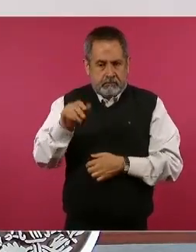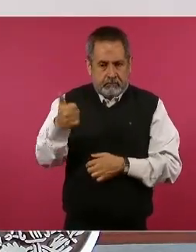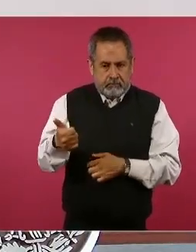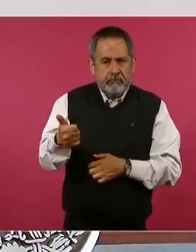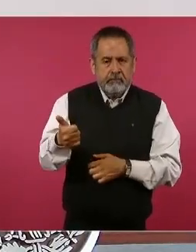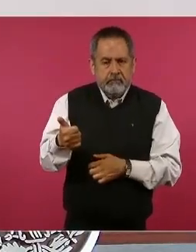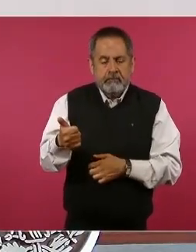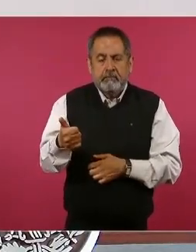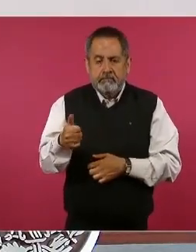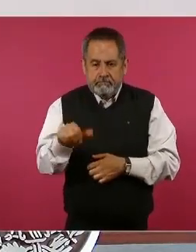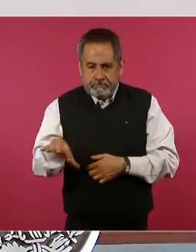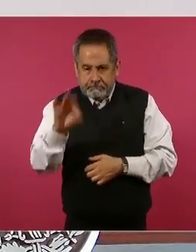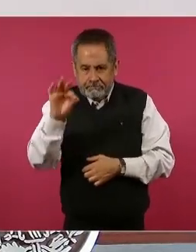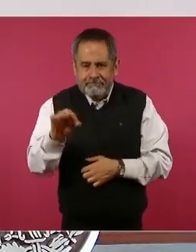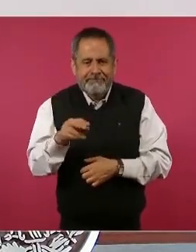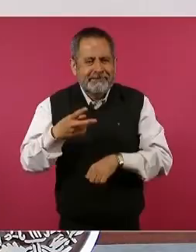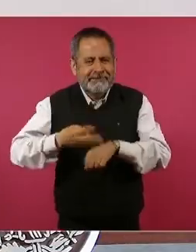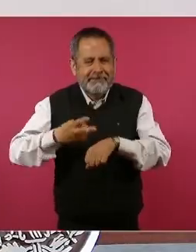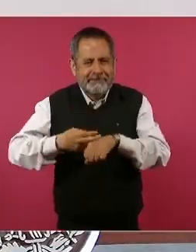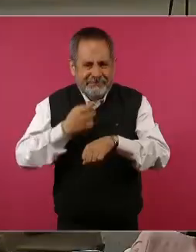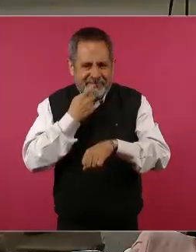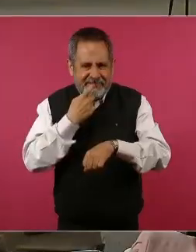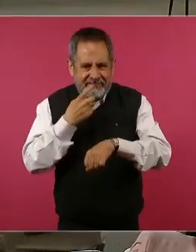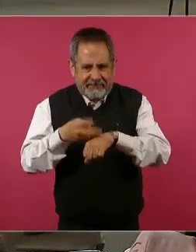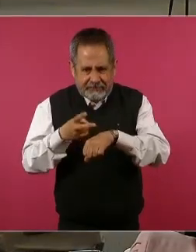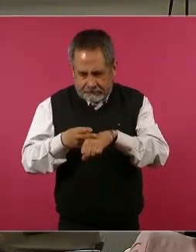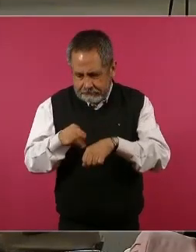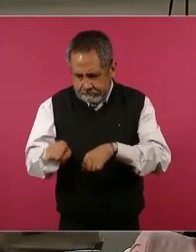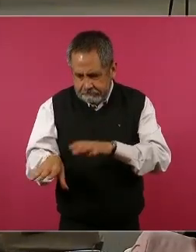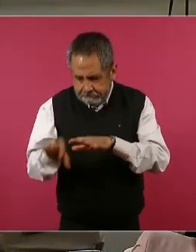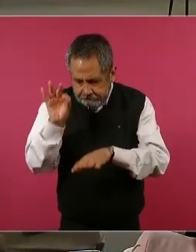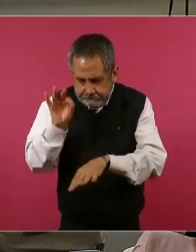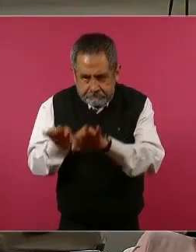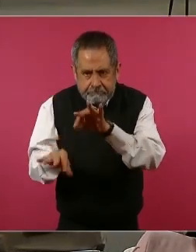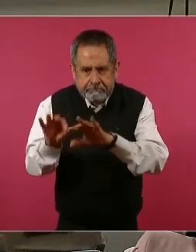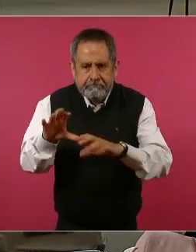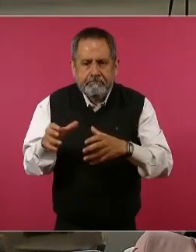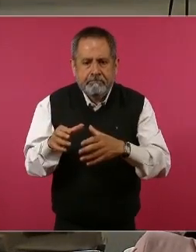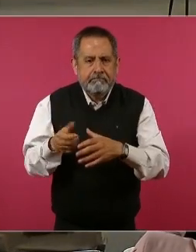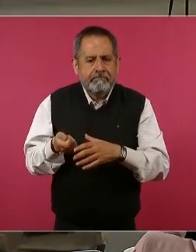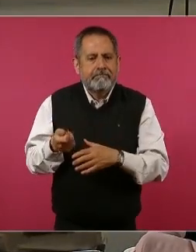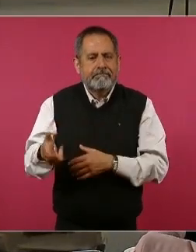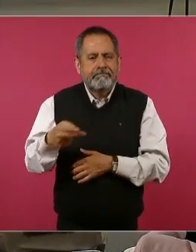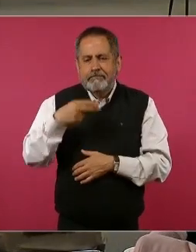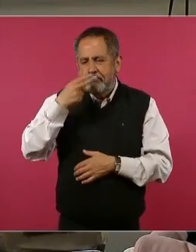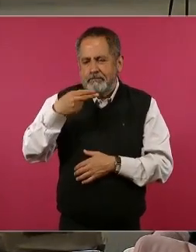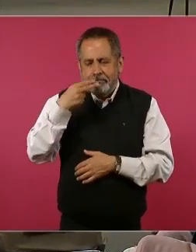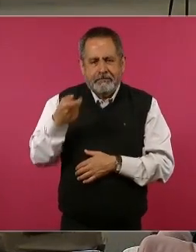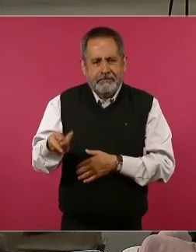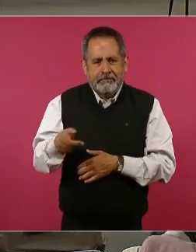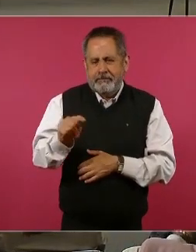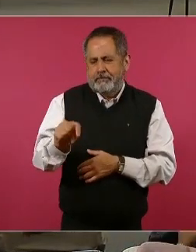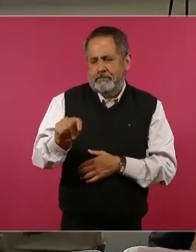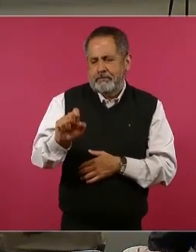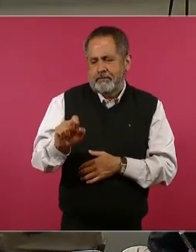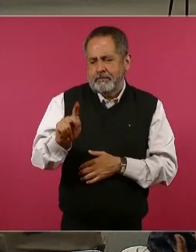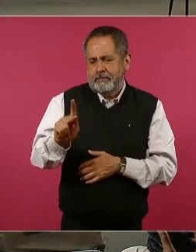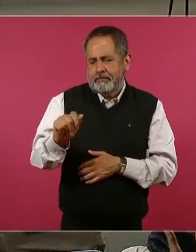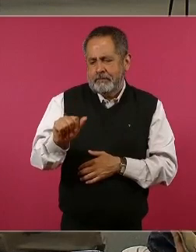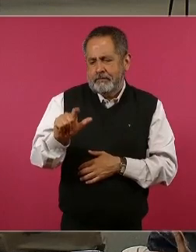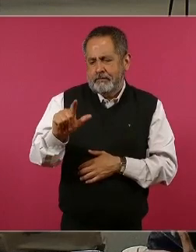1.453.196 fragmentos de cerámica, conocidos con el término náhuatl de